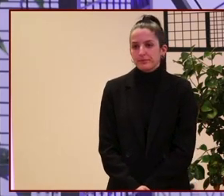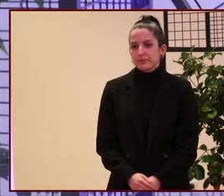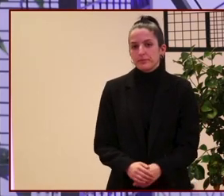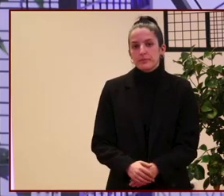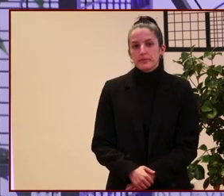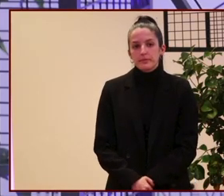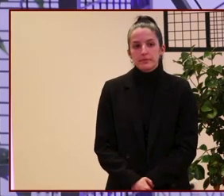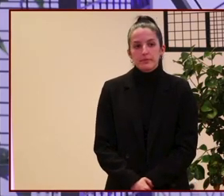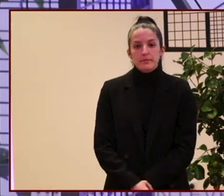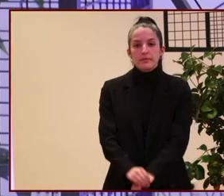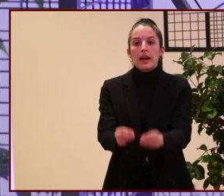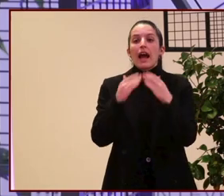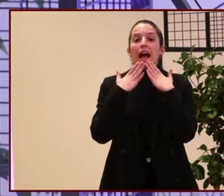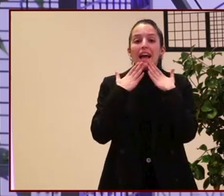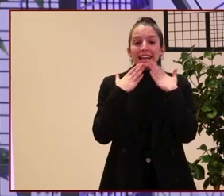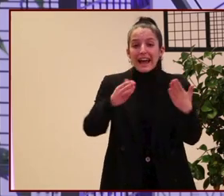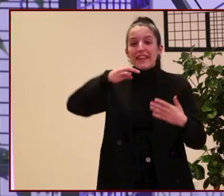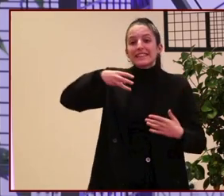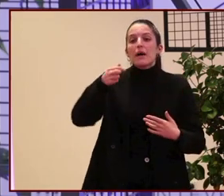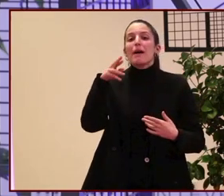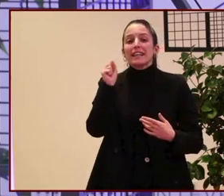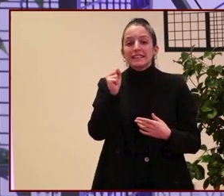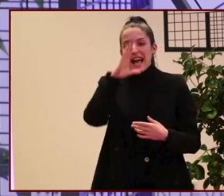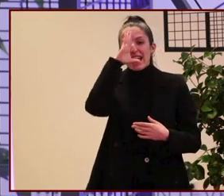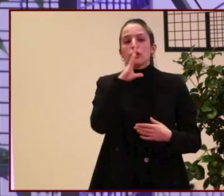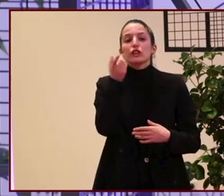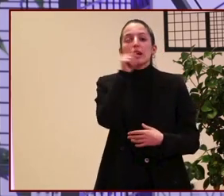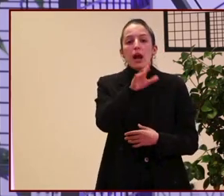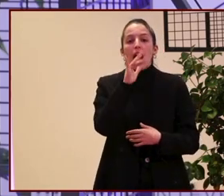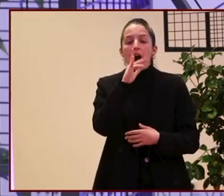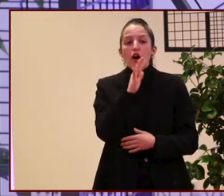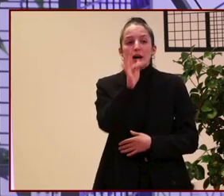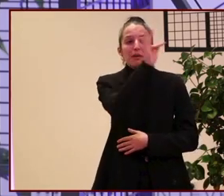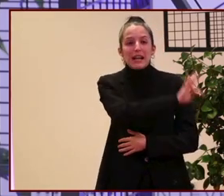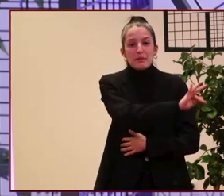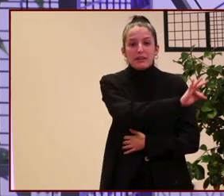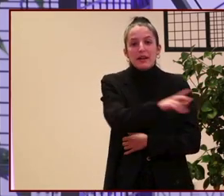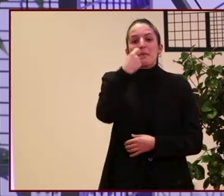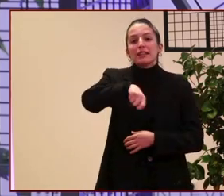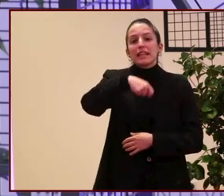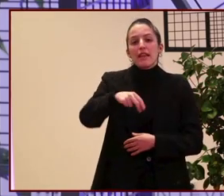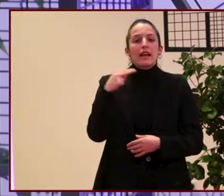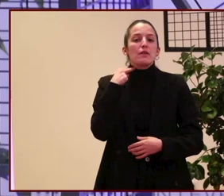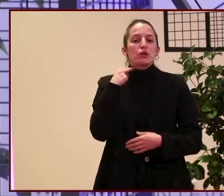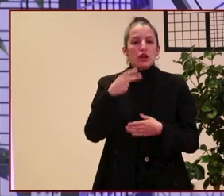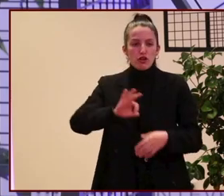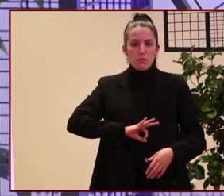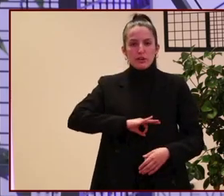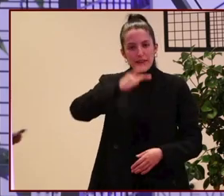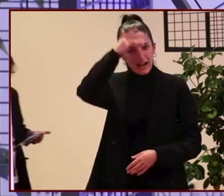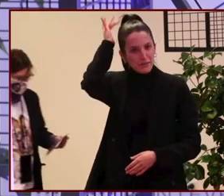muchísimas gracias a marisa a rosa y ahora toma la palabra carmela silva presidenta de la diputación de pontevedra